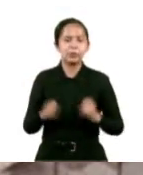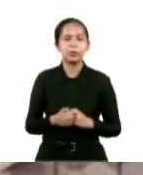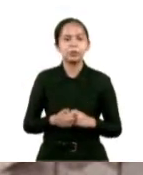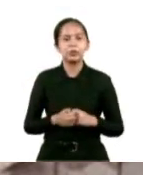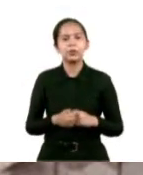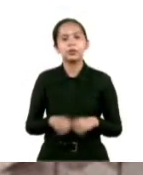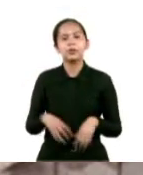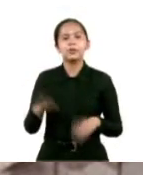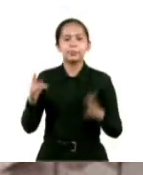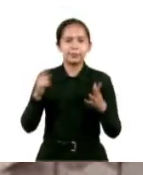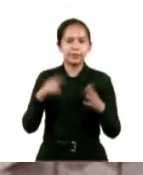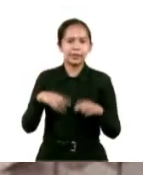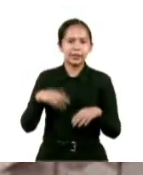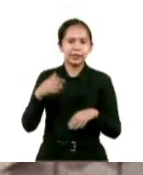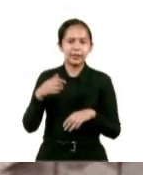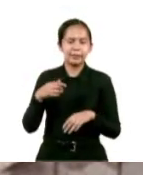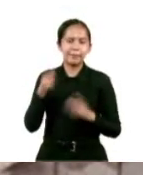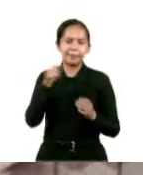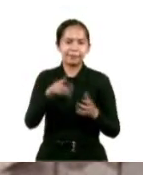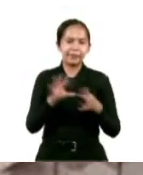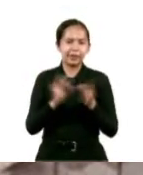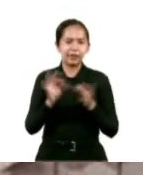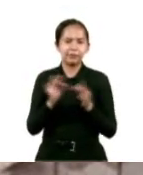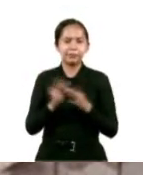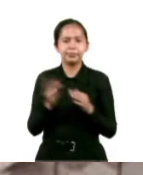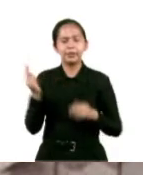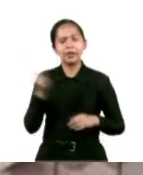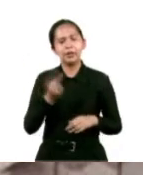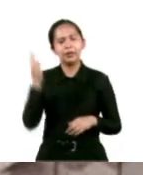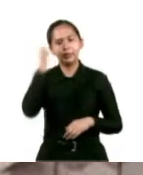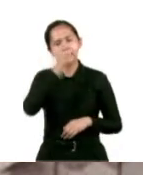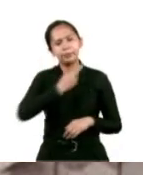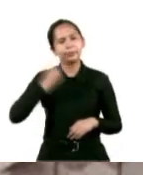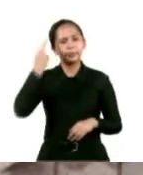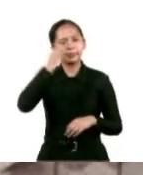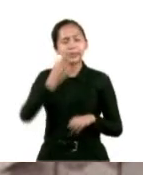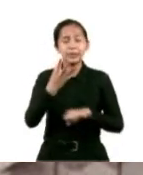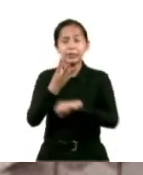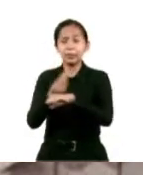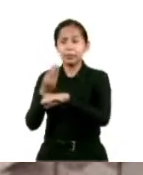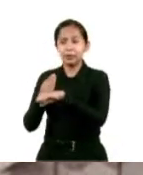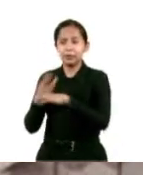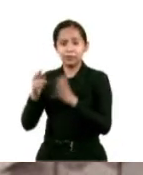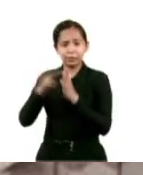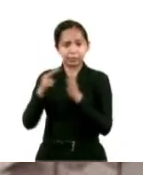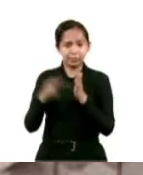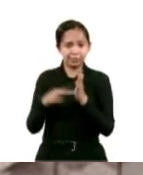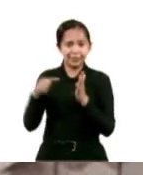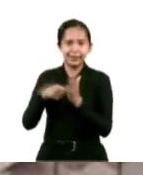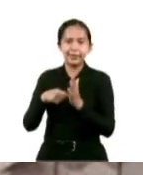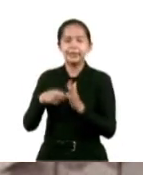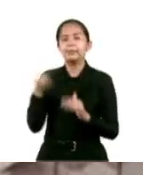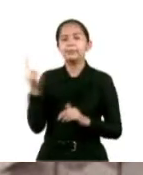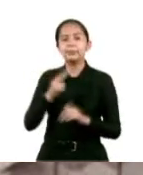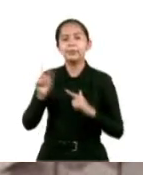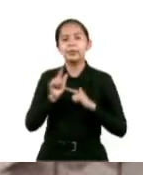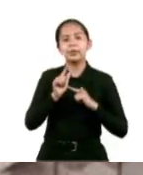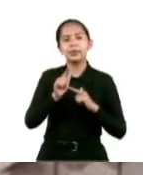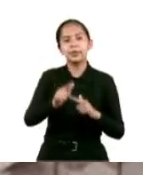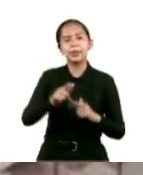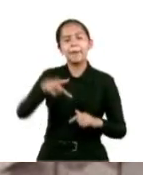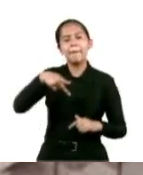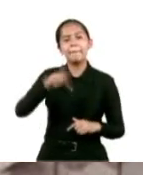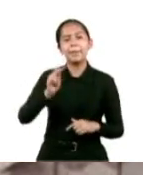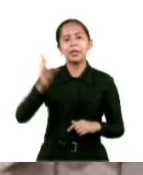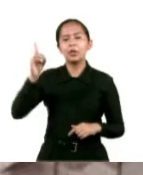señalan que las inspecciones se debieron realizar conforme al manual de mantenimiento. La empresa DNB también incurre